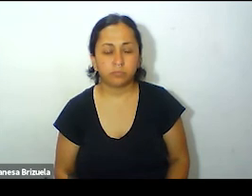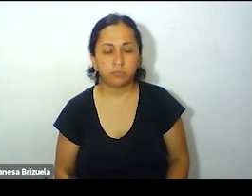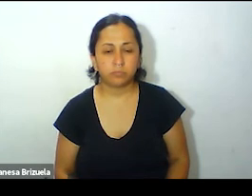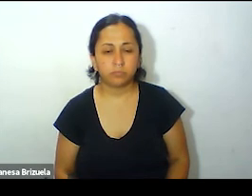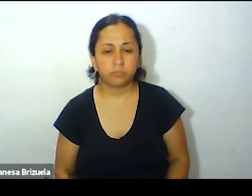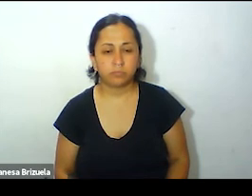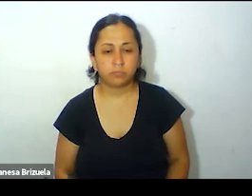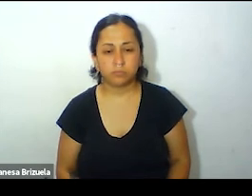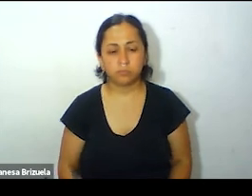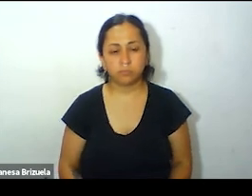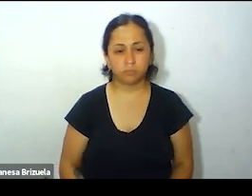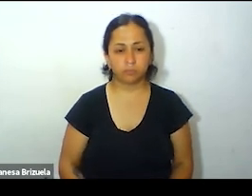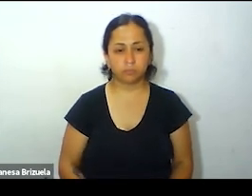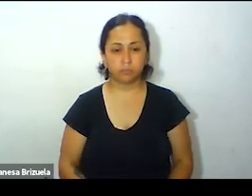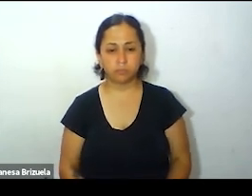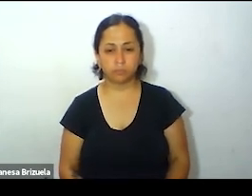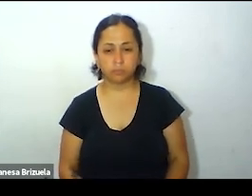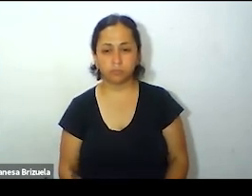Fotografías.